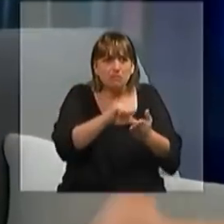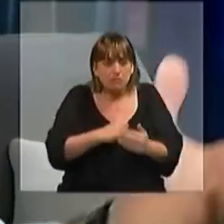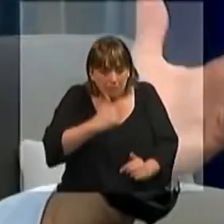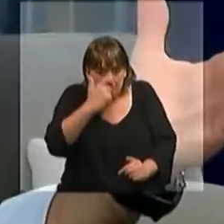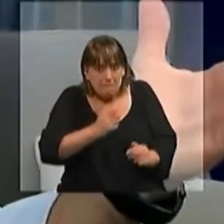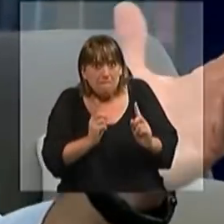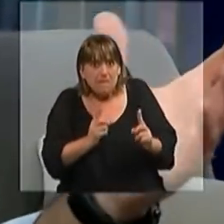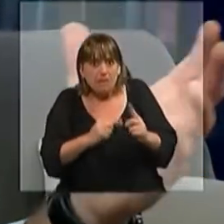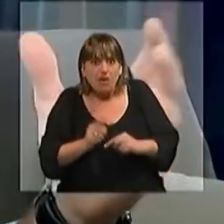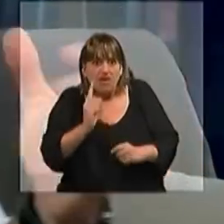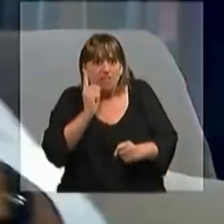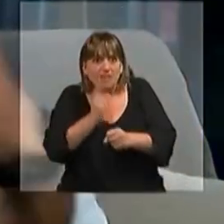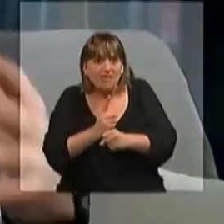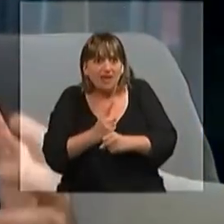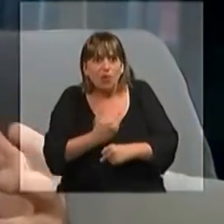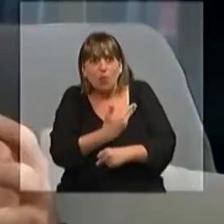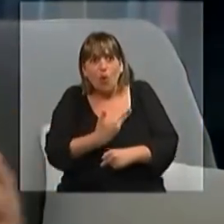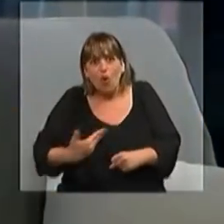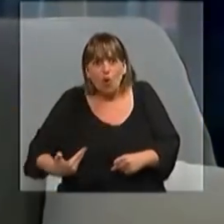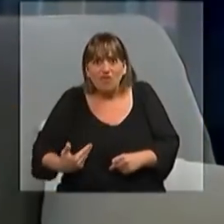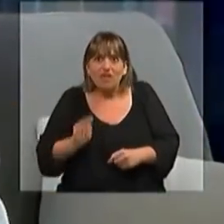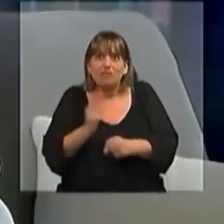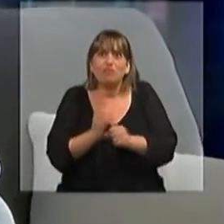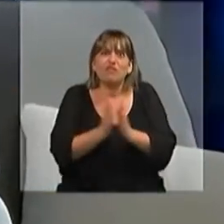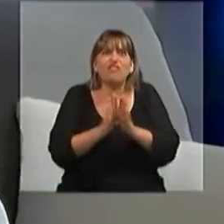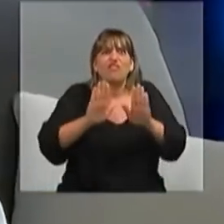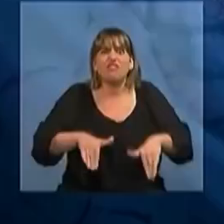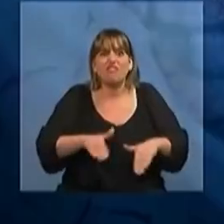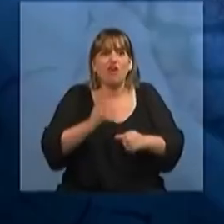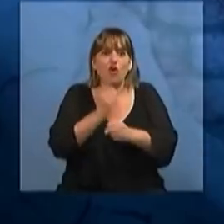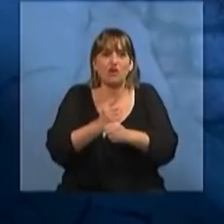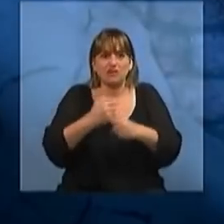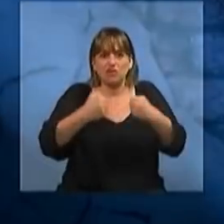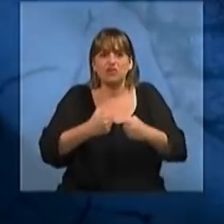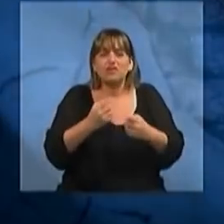hay que decretar la cuarentena, cubrirse, ¿no? Y yo estaba